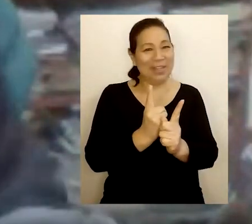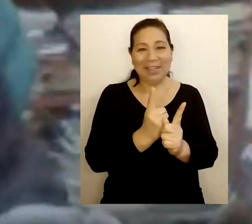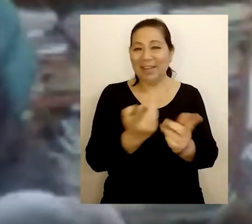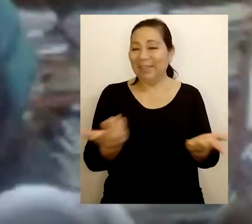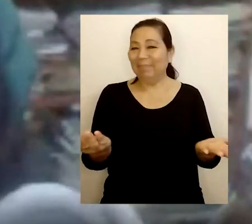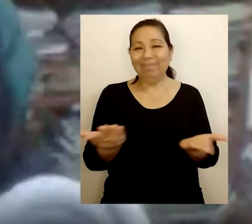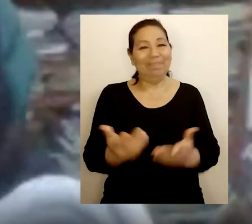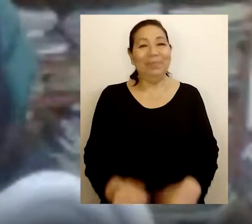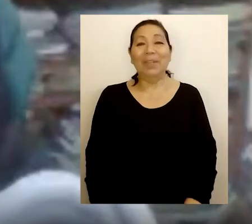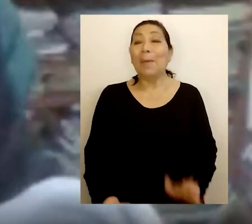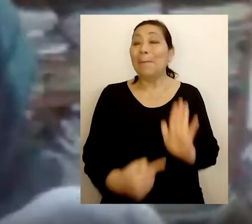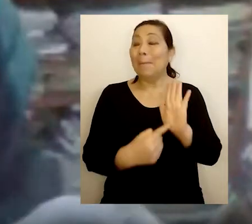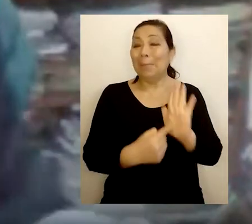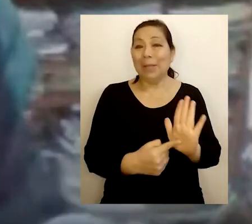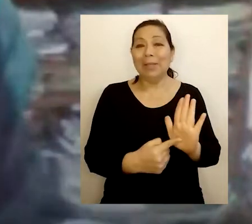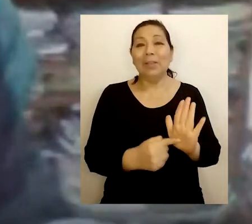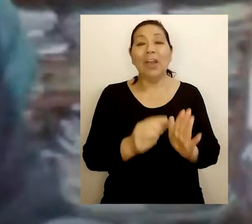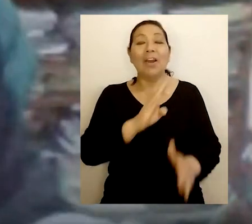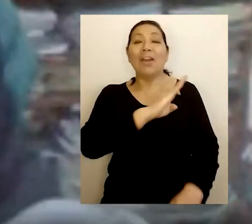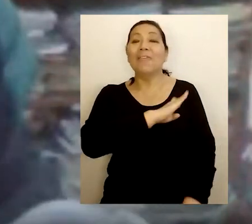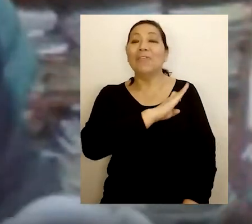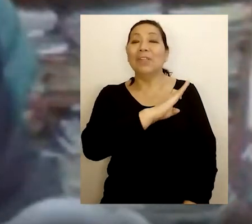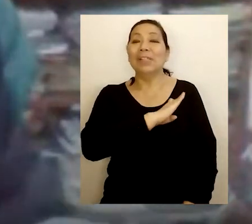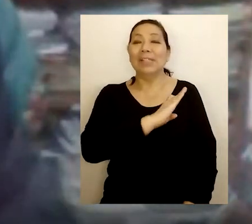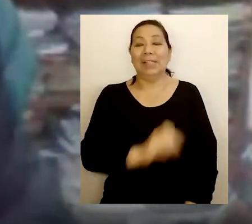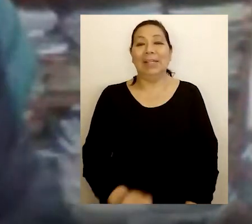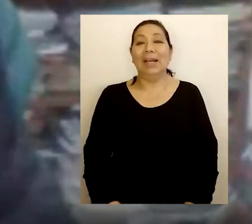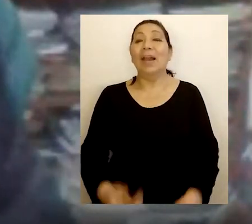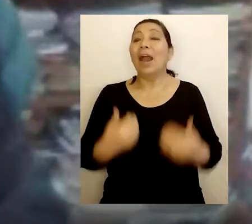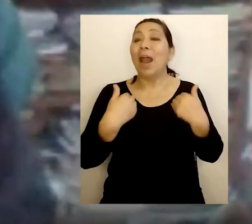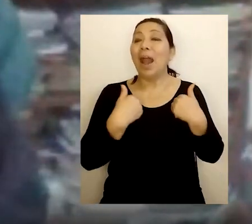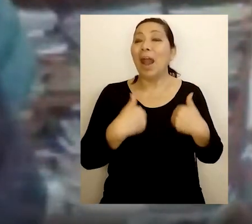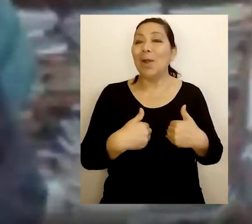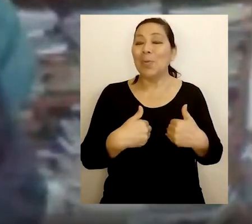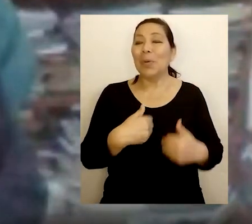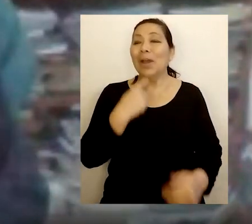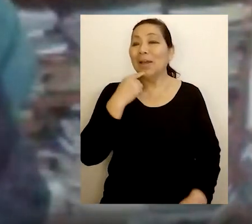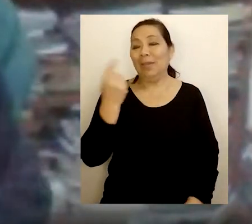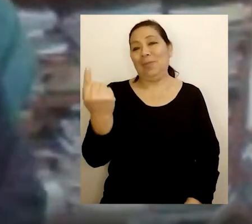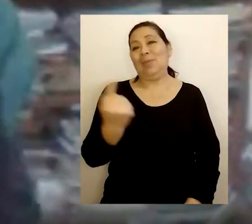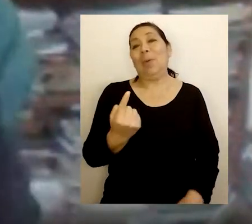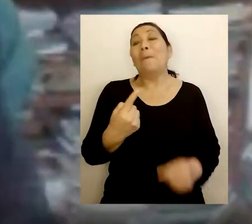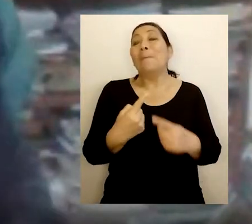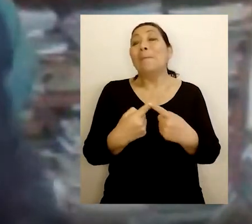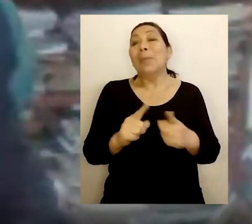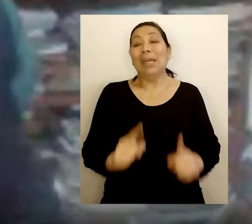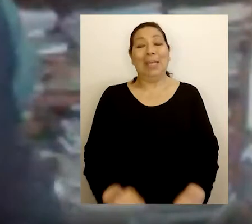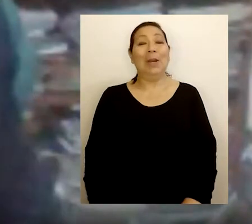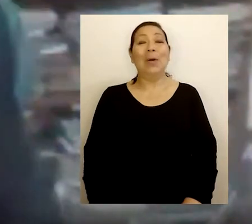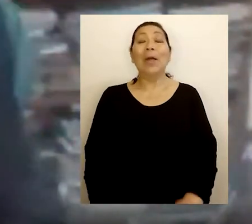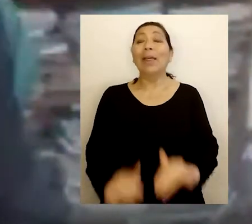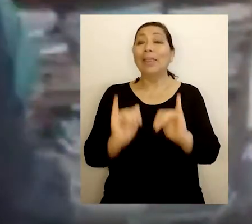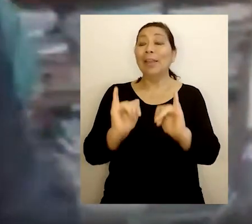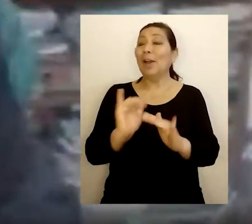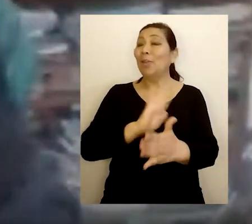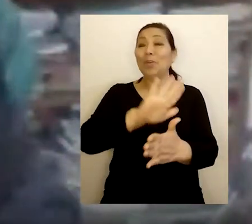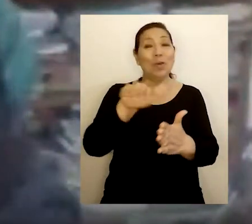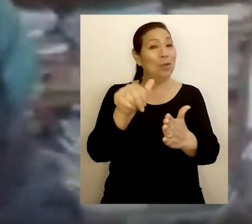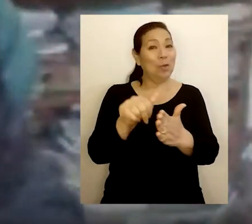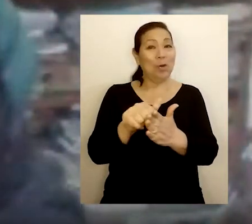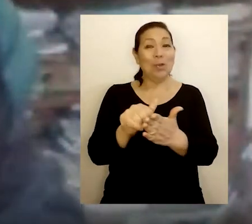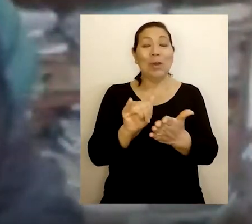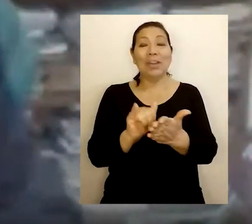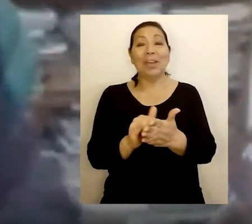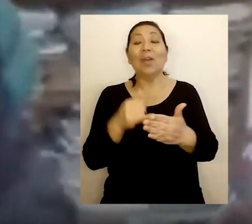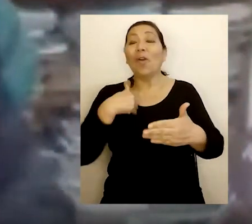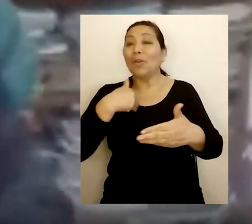no se encuentra presente el fiscal y el abogado de la defensa. Sin embargo, dejando con eso, se dispone